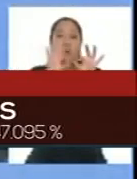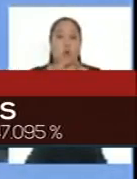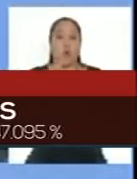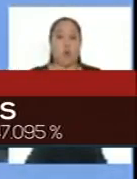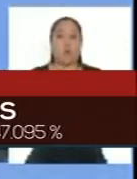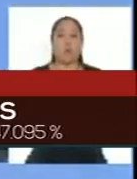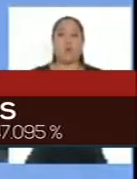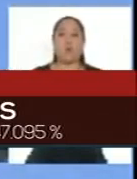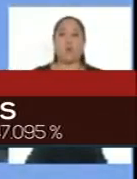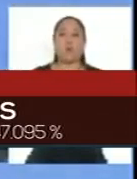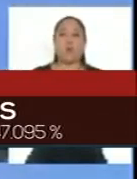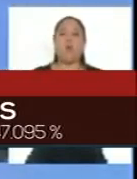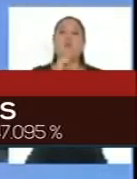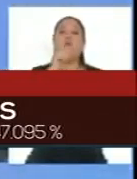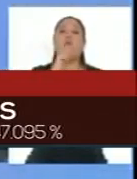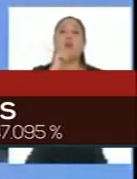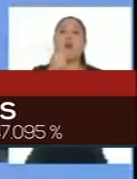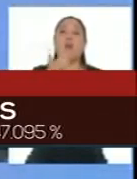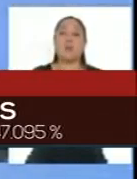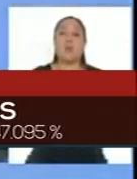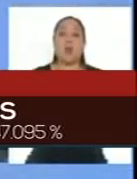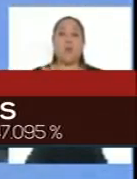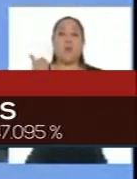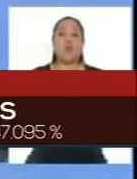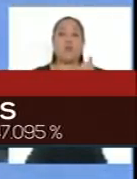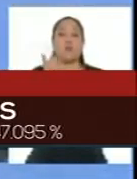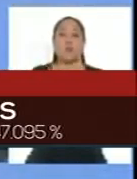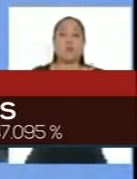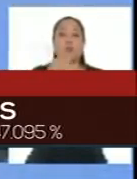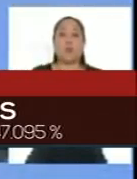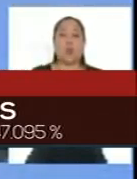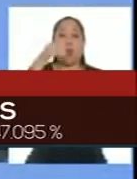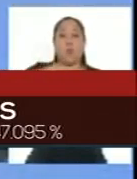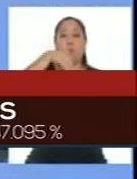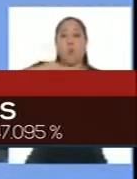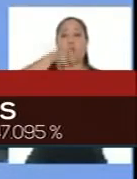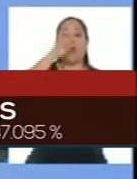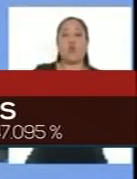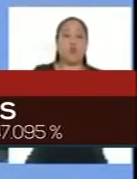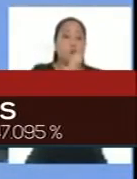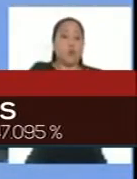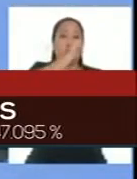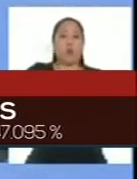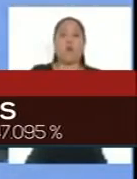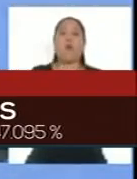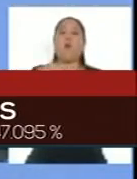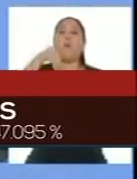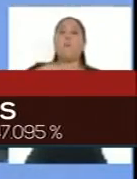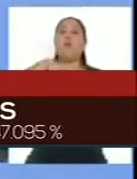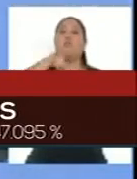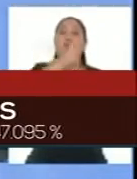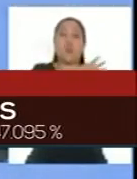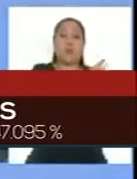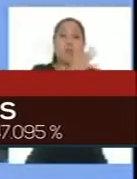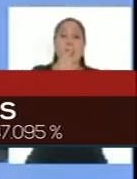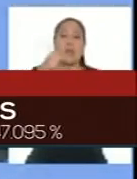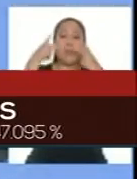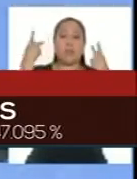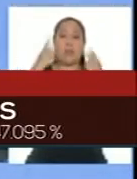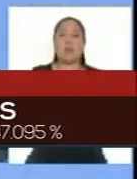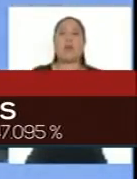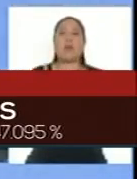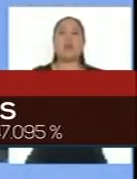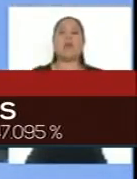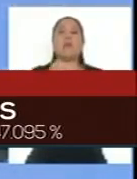cómputo. Falta aún procesar voto rural, voto de selva y